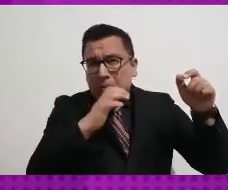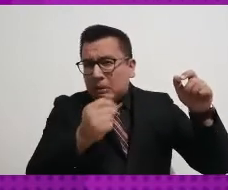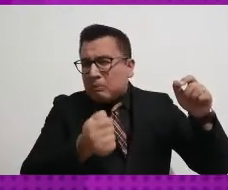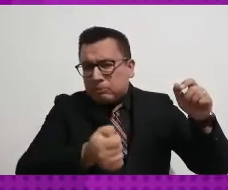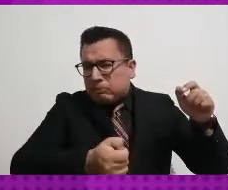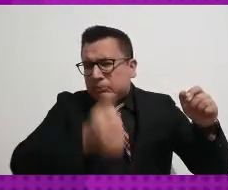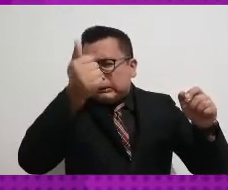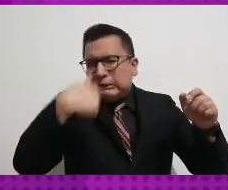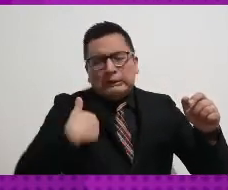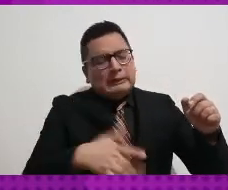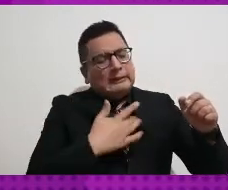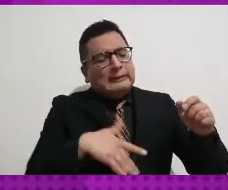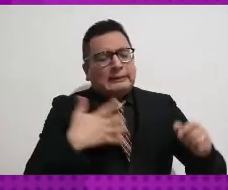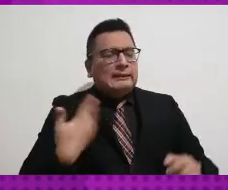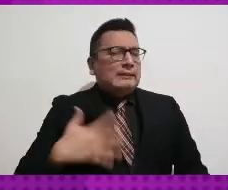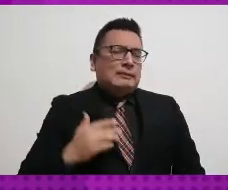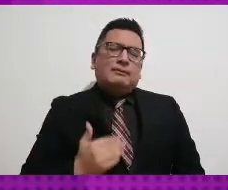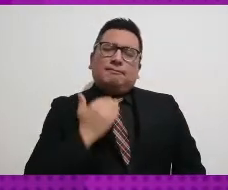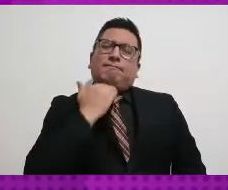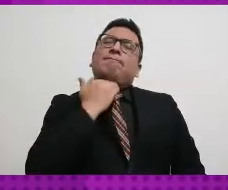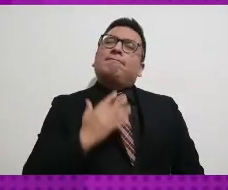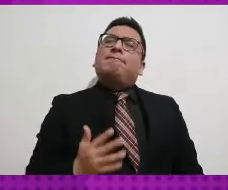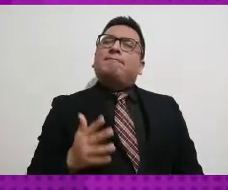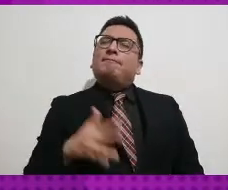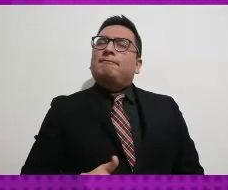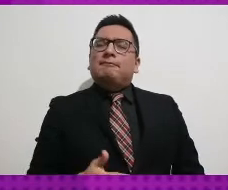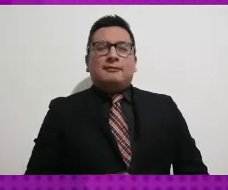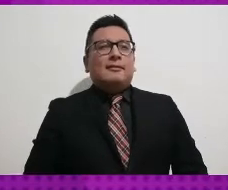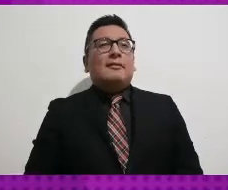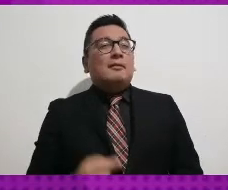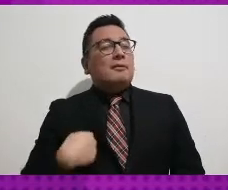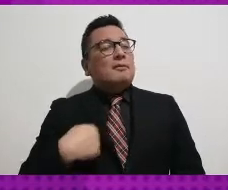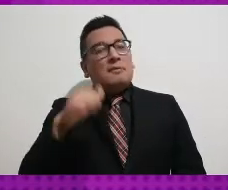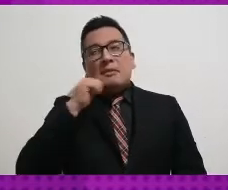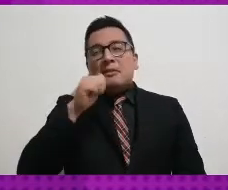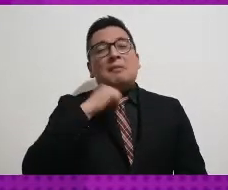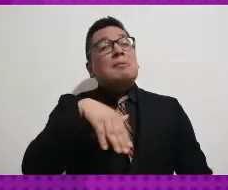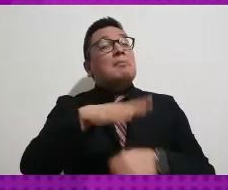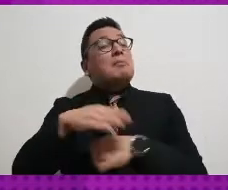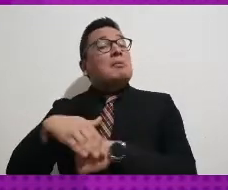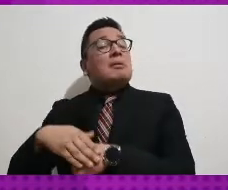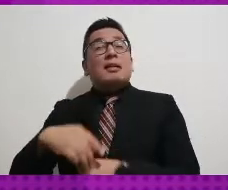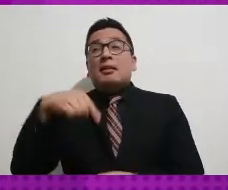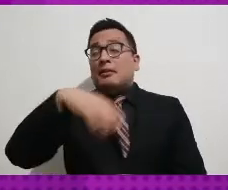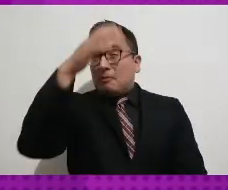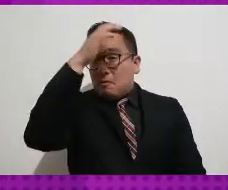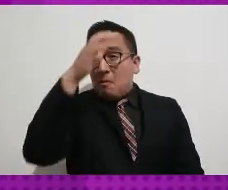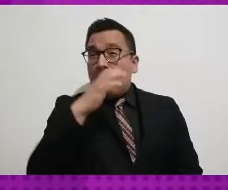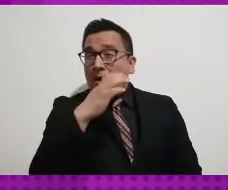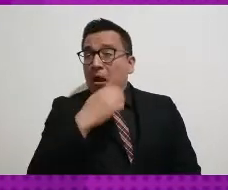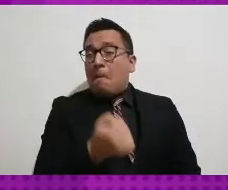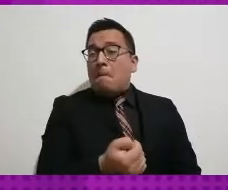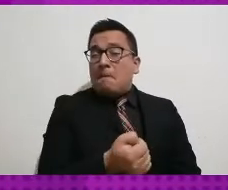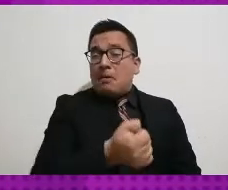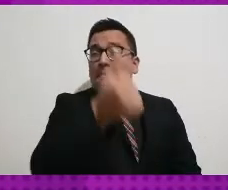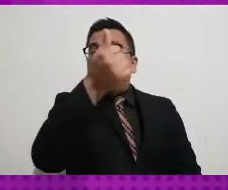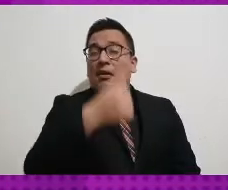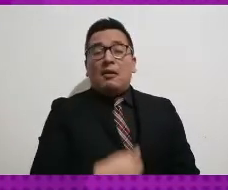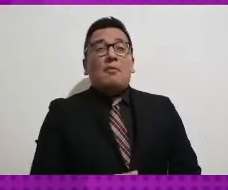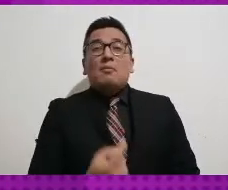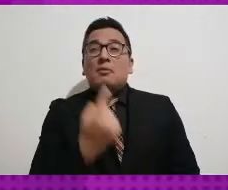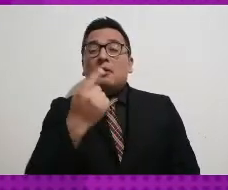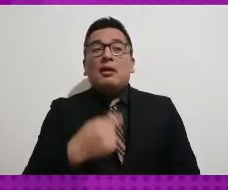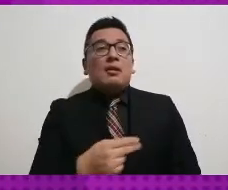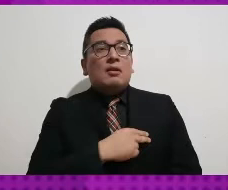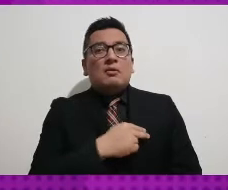y cada que puedo lo expreso, y este es un excelente foro. Fue el primer estado que realizó estos ejercicios, estos ejercicios en los